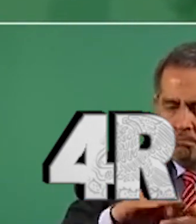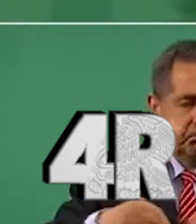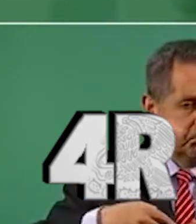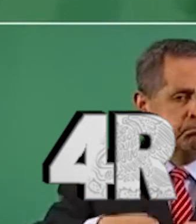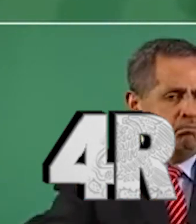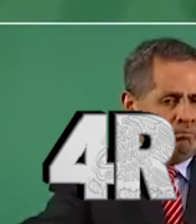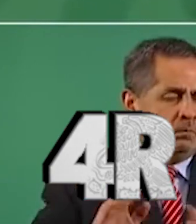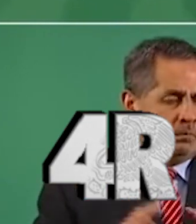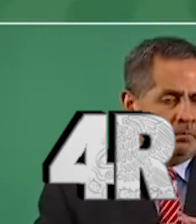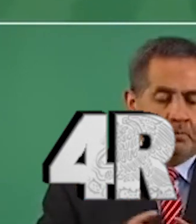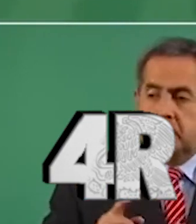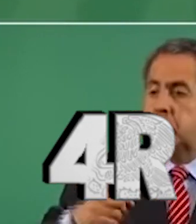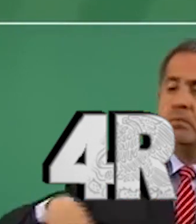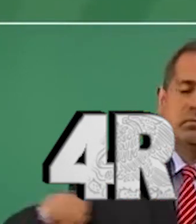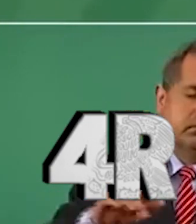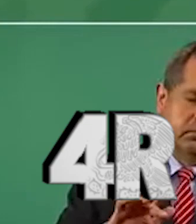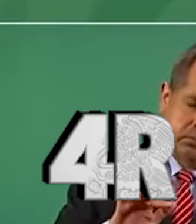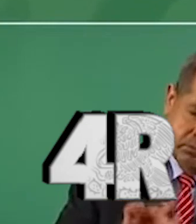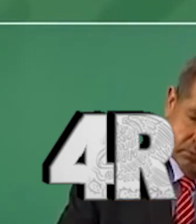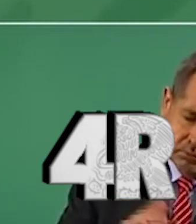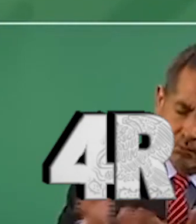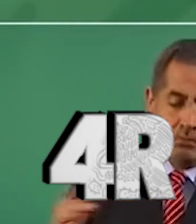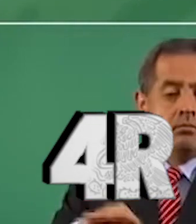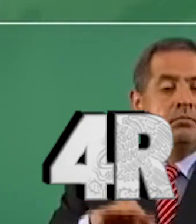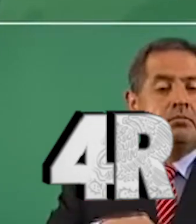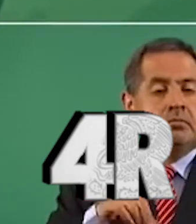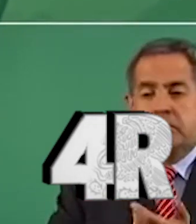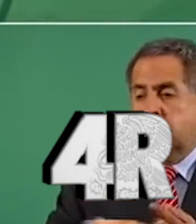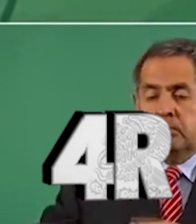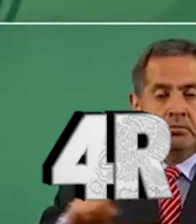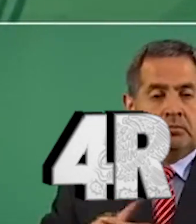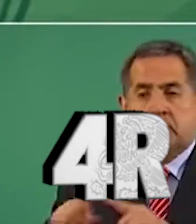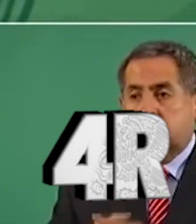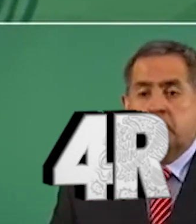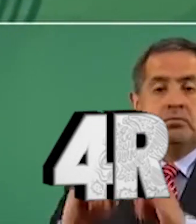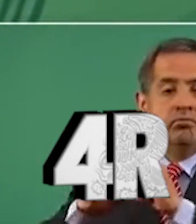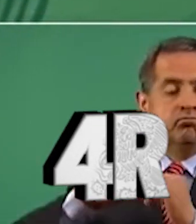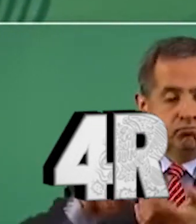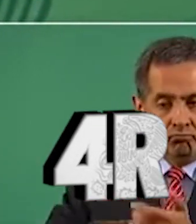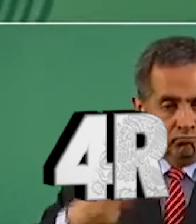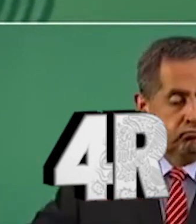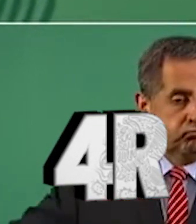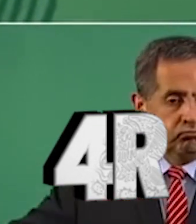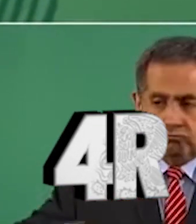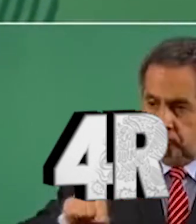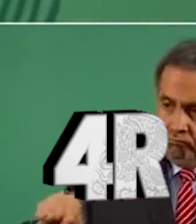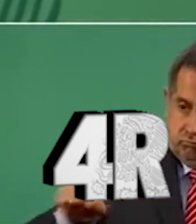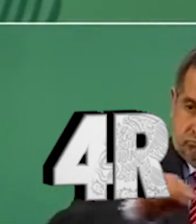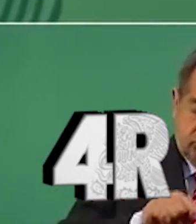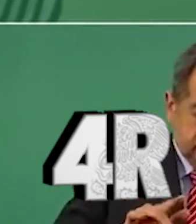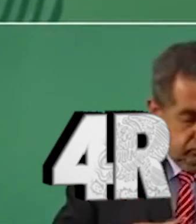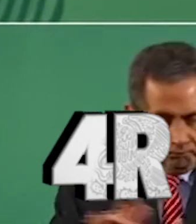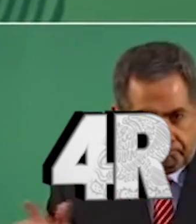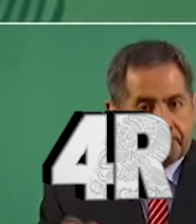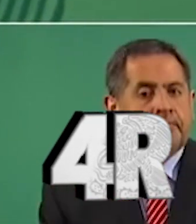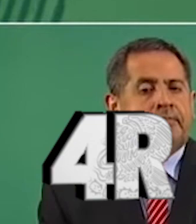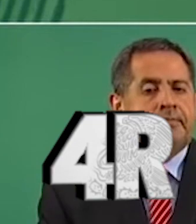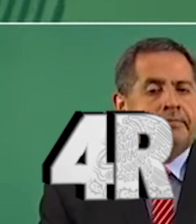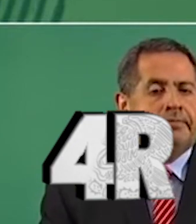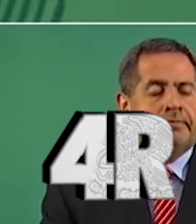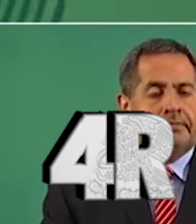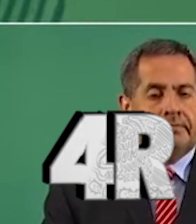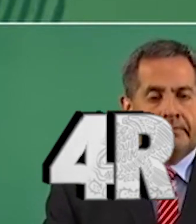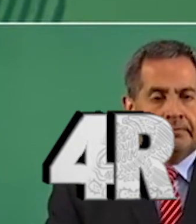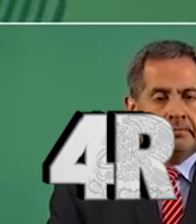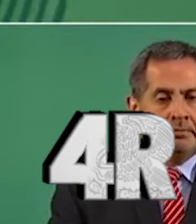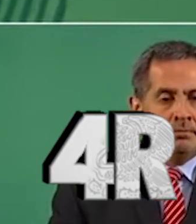vaya saliendo referente a este tema la estaremos tratando pertinentemente en este canal. Y ya saben, si les gustó el video,